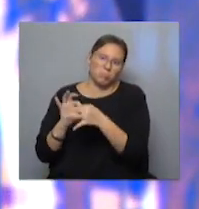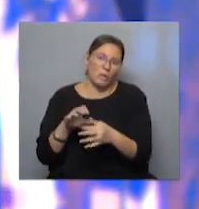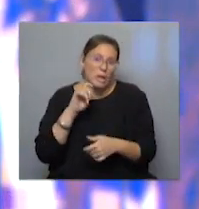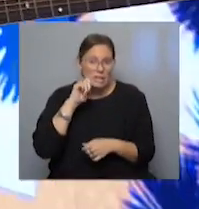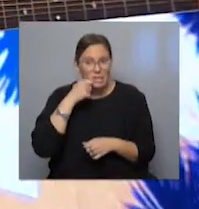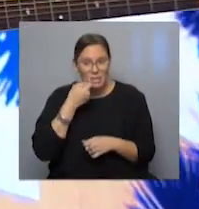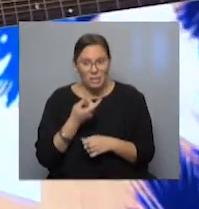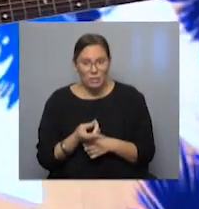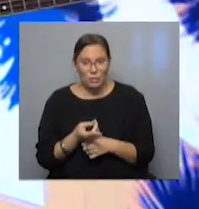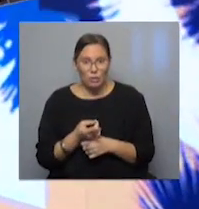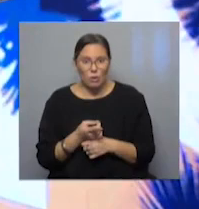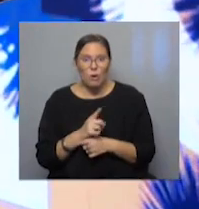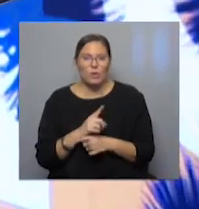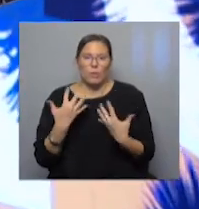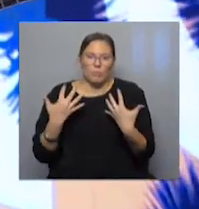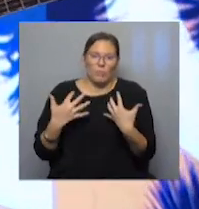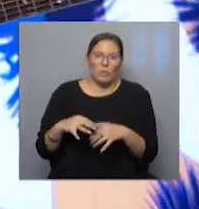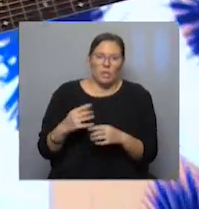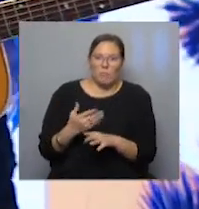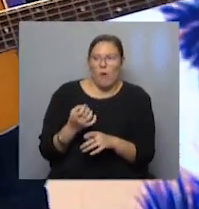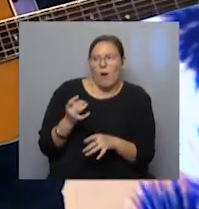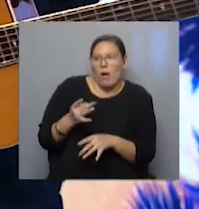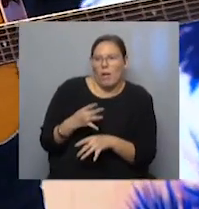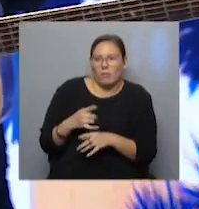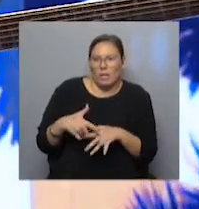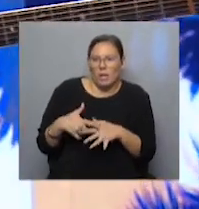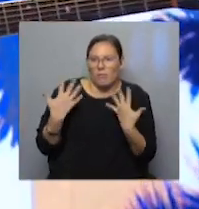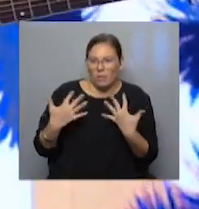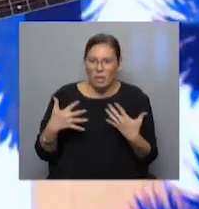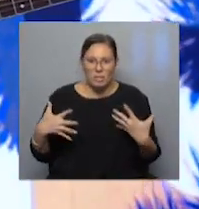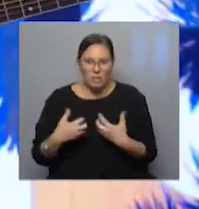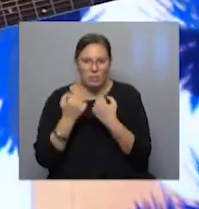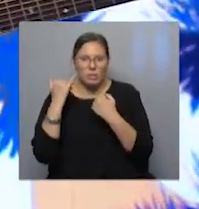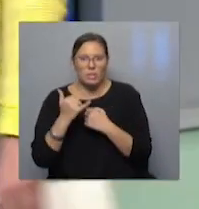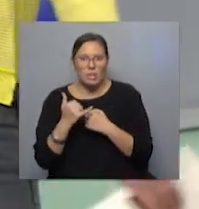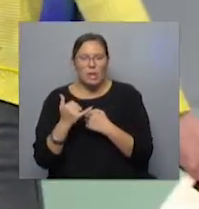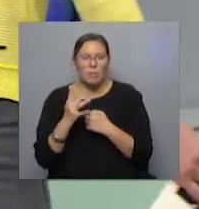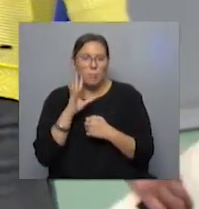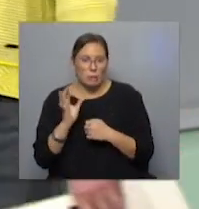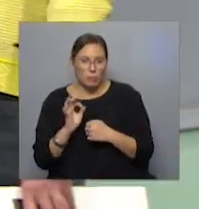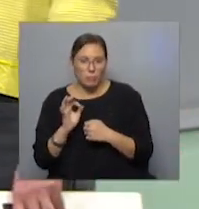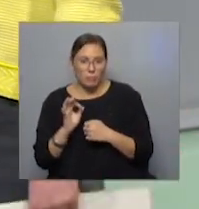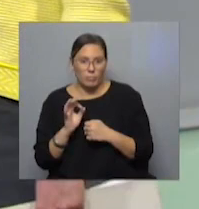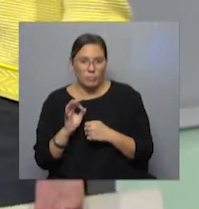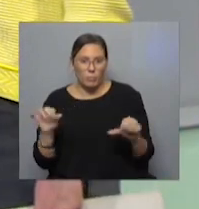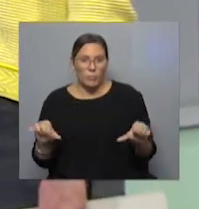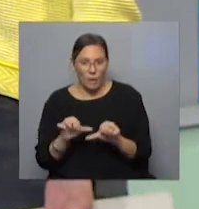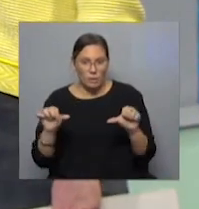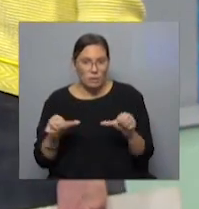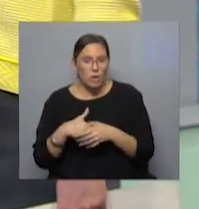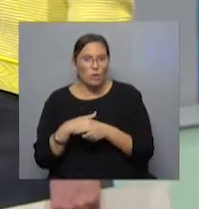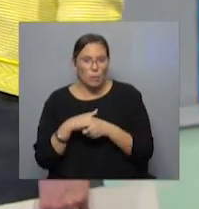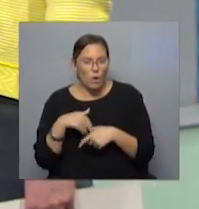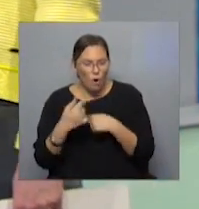O sea, que esquivar la celebración tampoco era... Así que era una mezcla de las dos cosas. ¿Sigue siendo el motor, hacer las cosas con